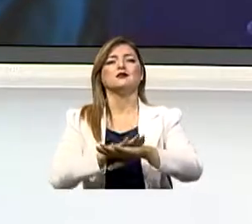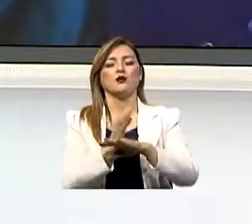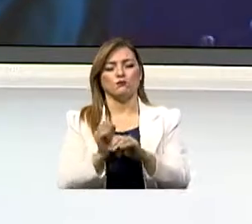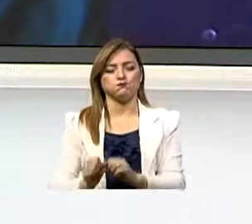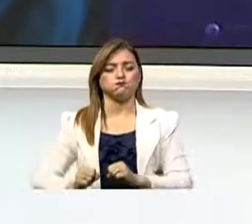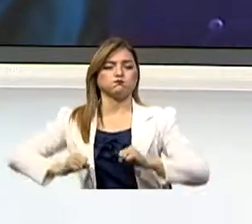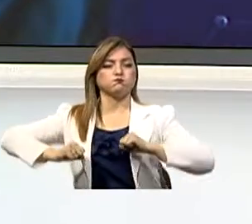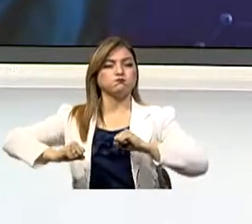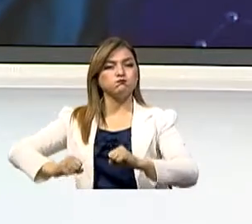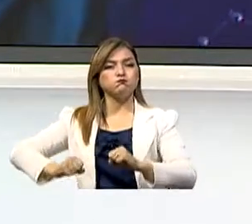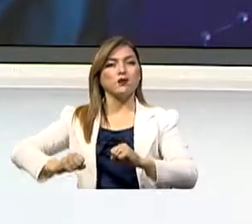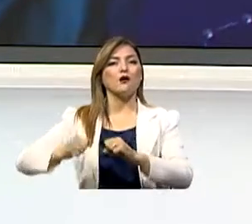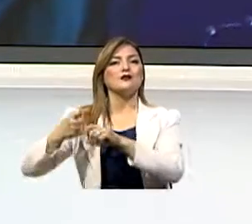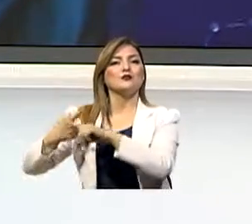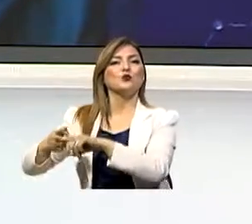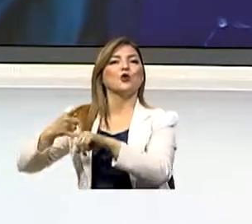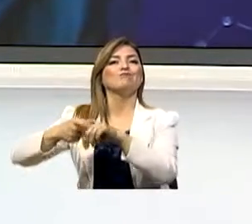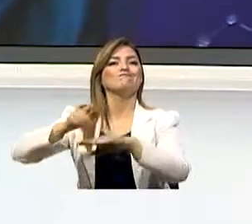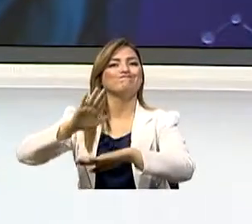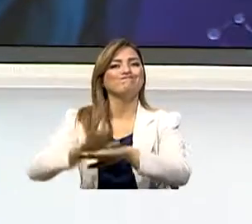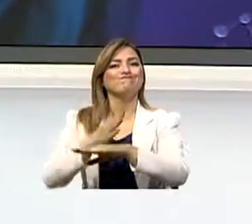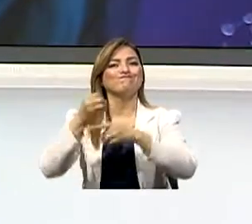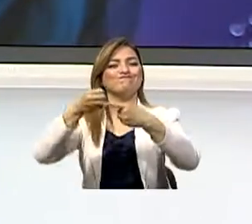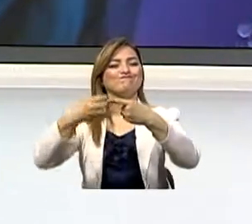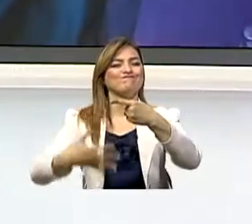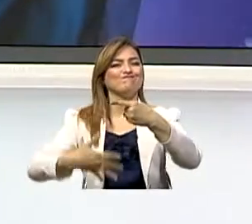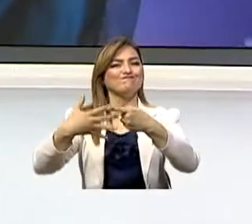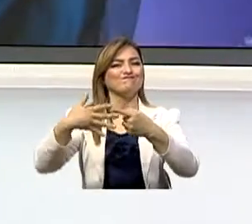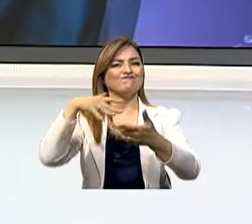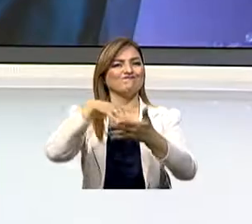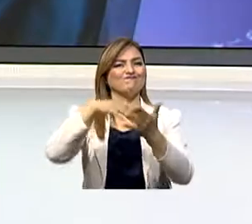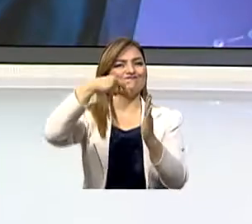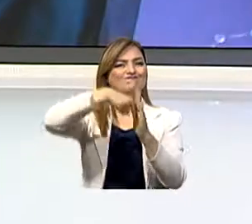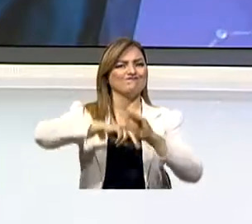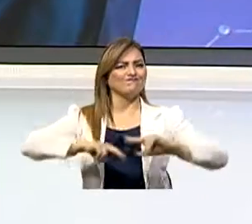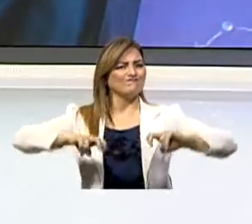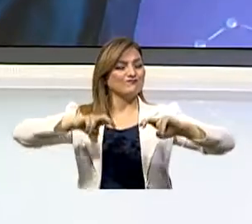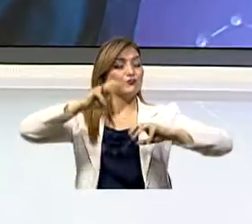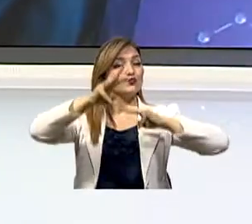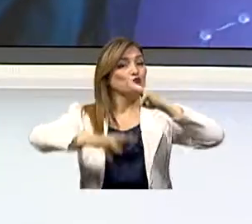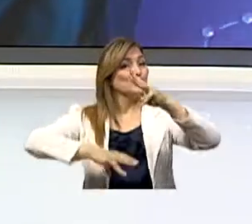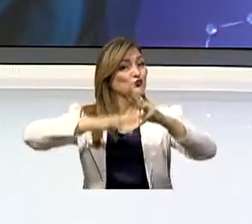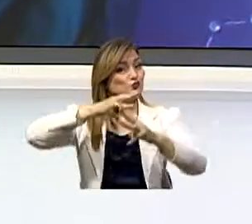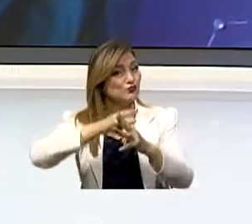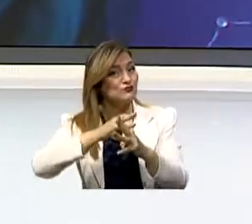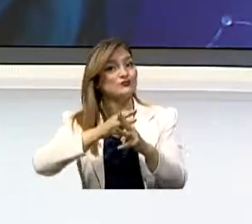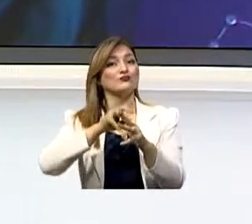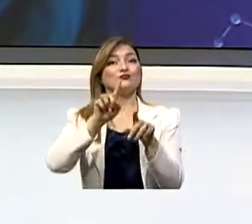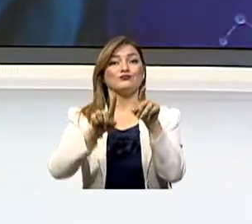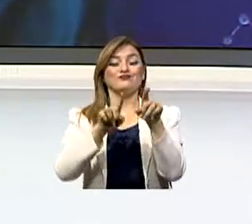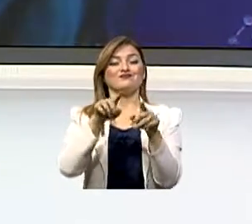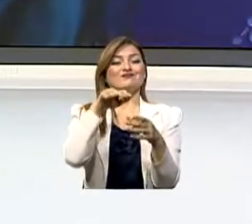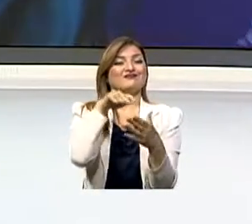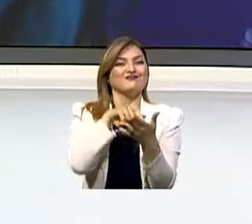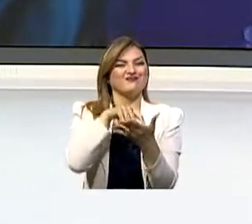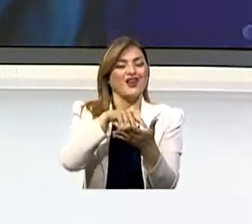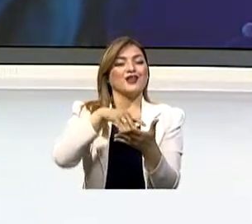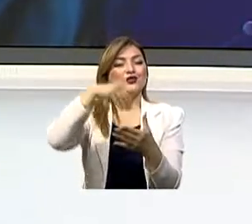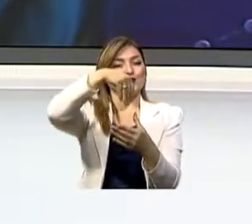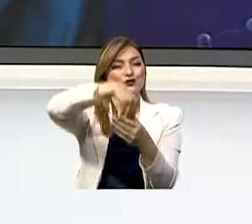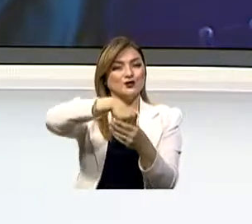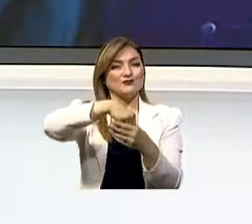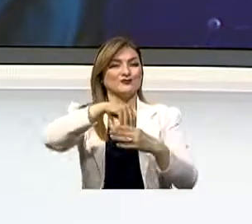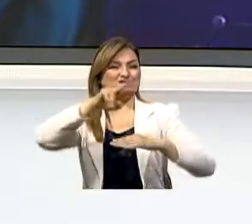acumulación de distintos factores los estudios demuestran básicamente a nivel mundial y algunos estudios locales en las poblaciones